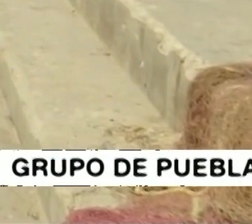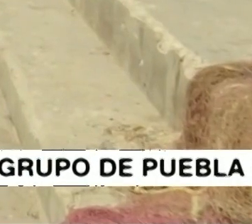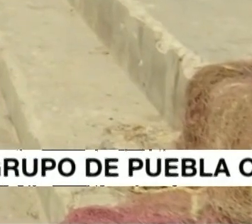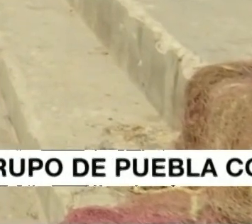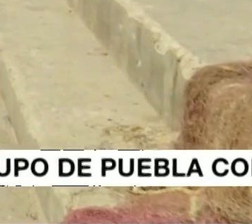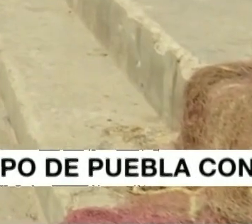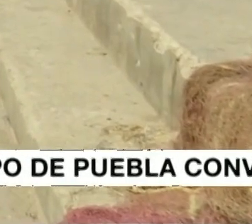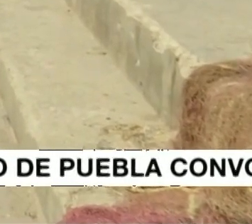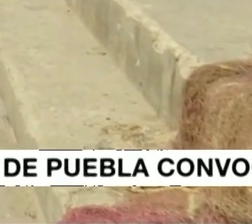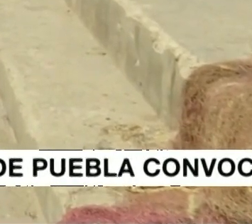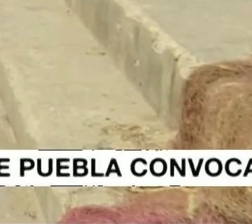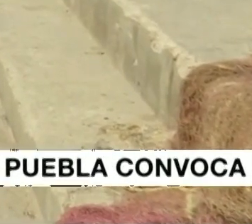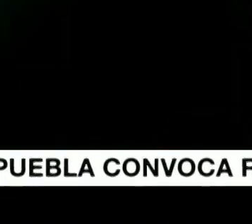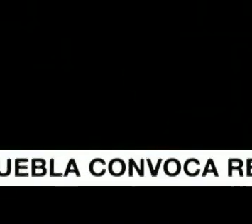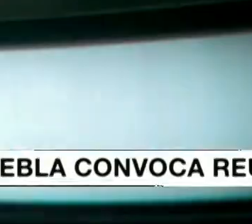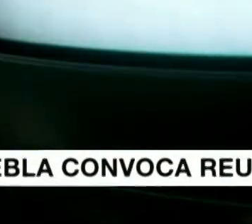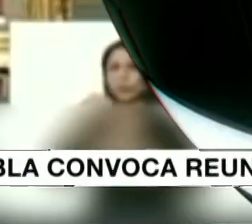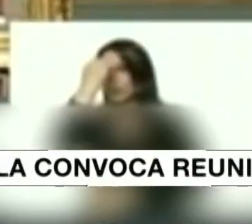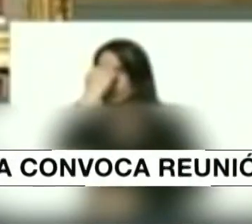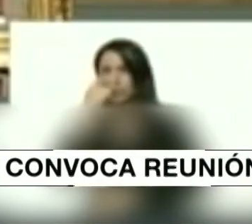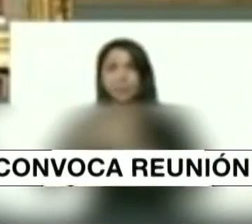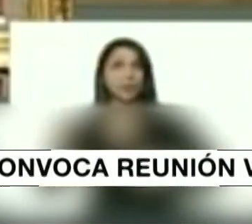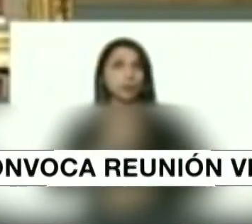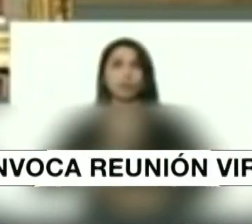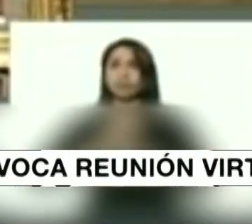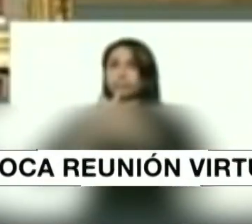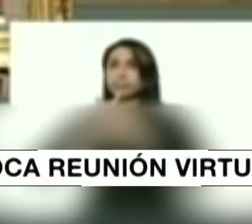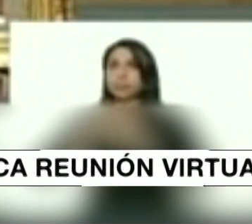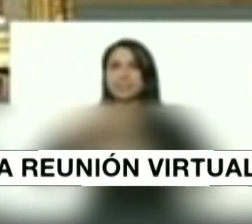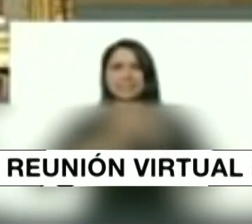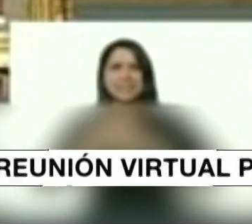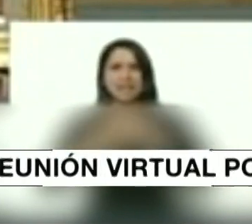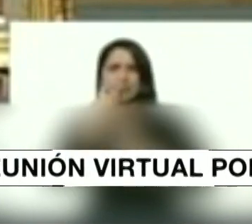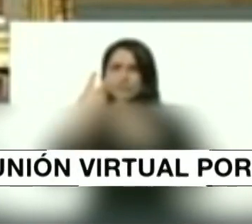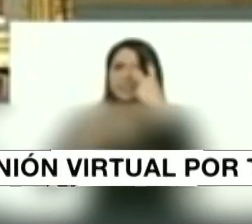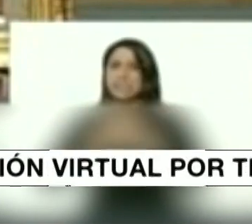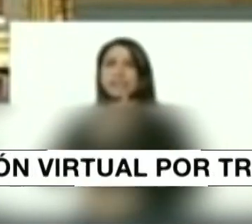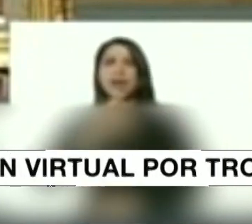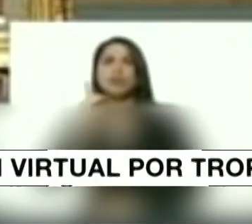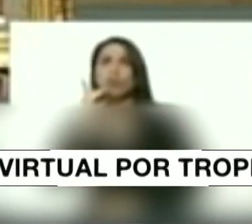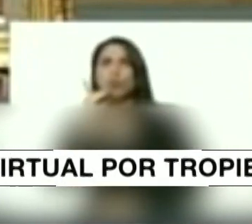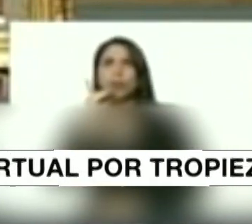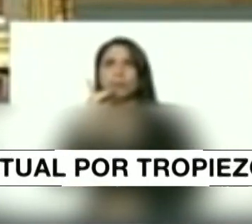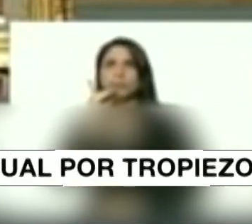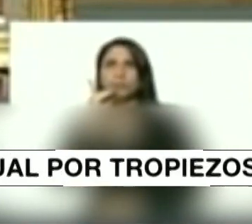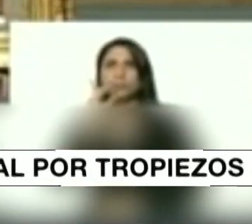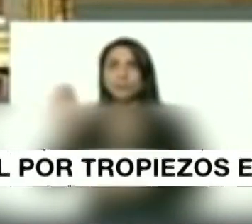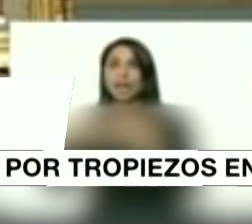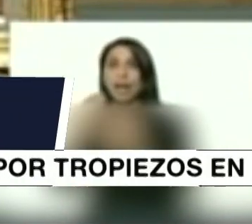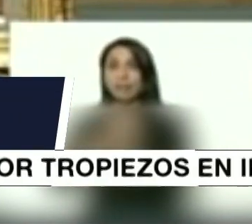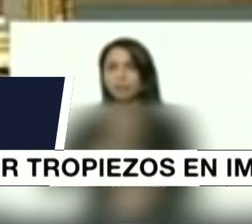empresa mercenaria Silvercorp. Se produce la visita de Iván Duque a